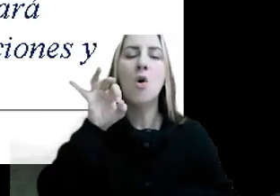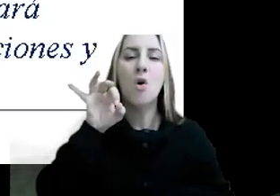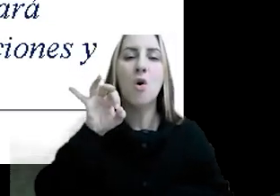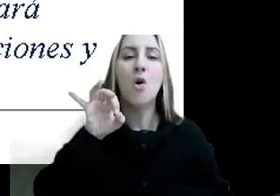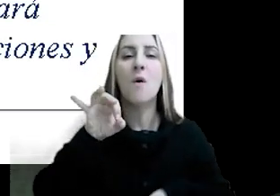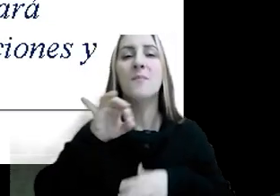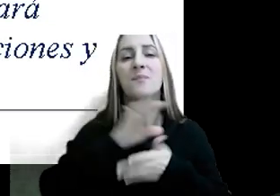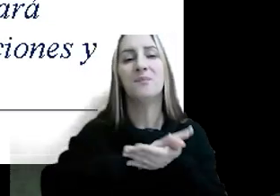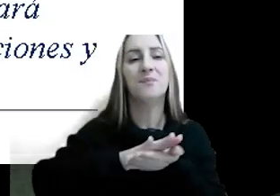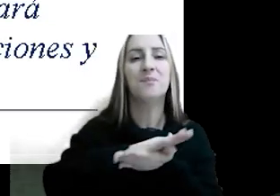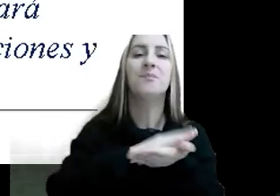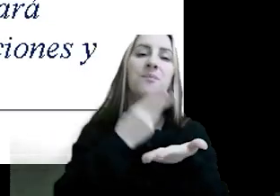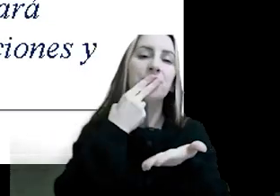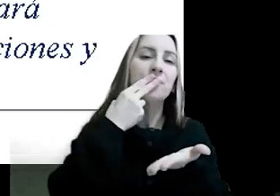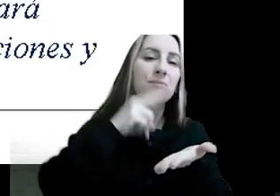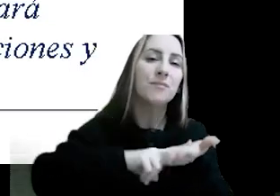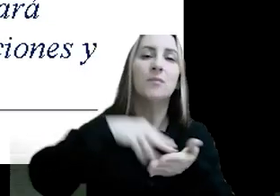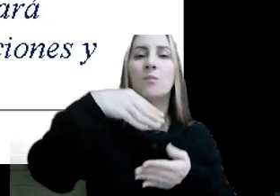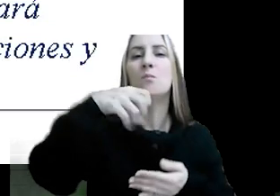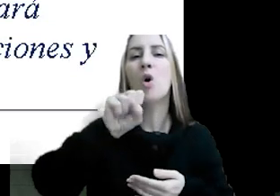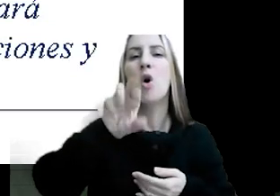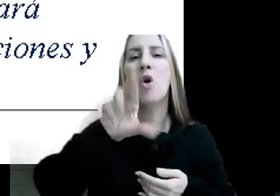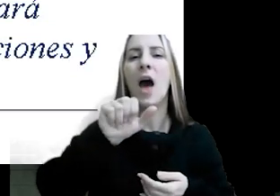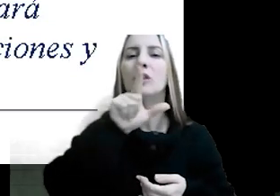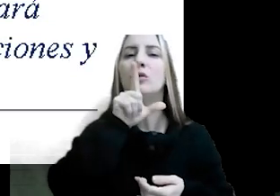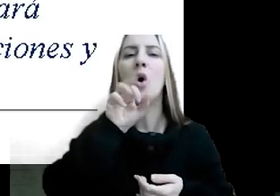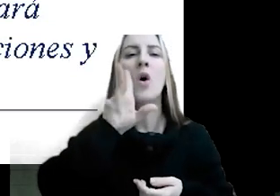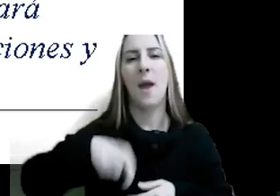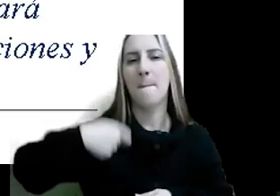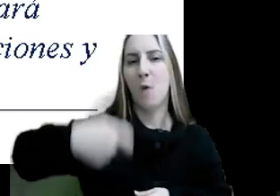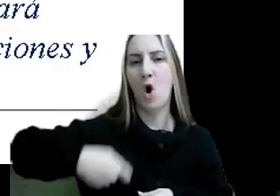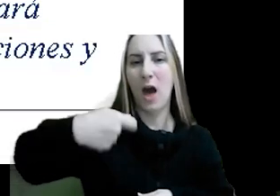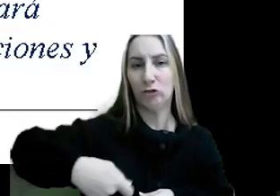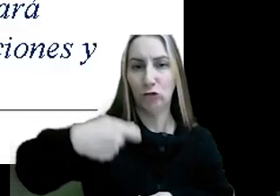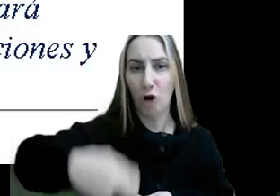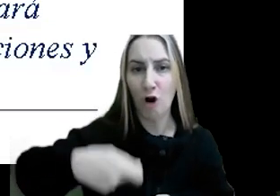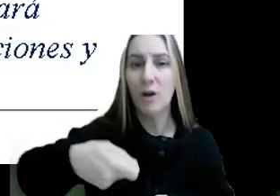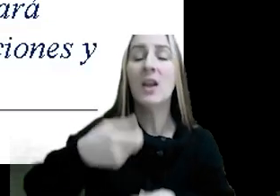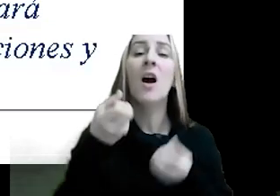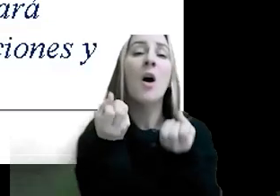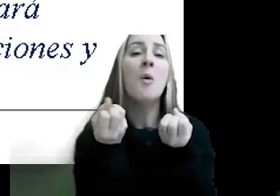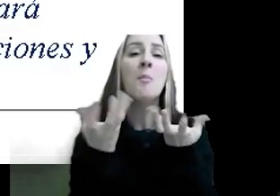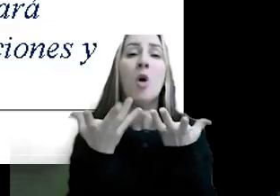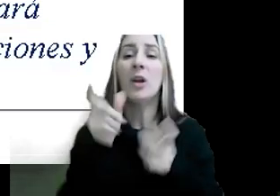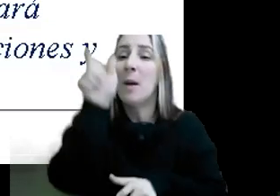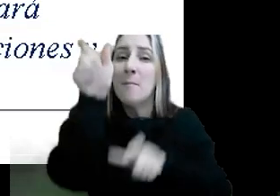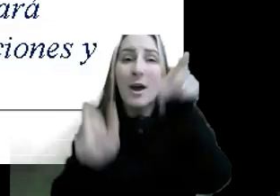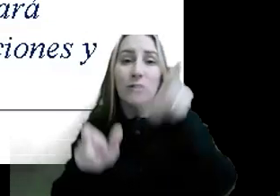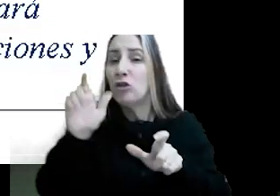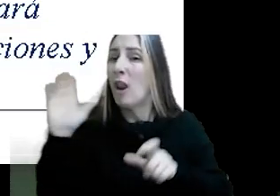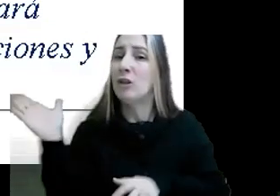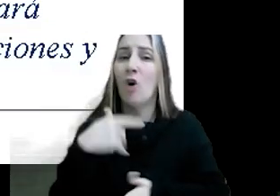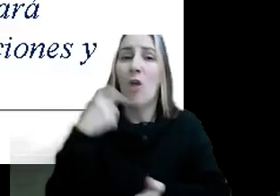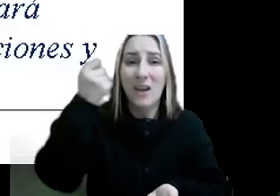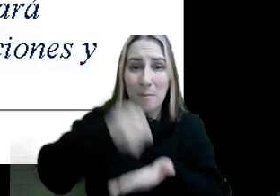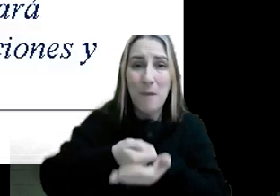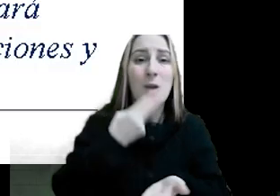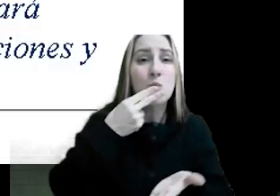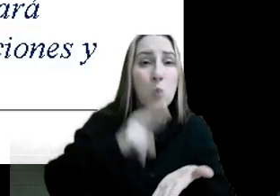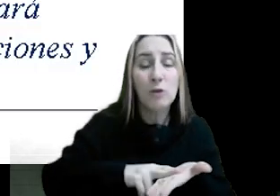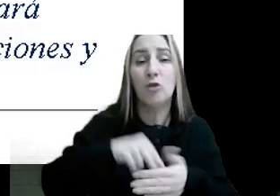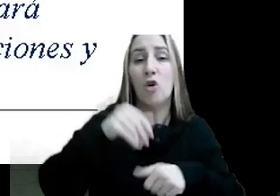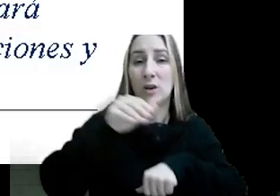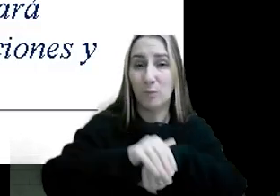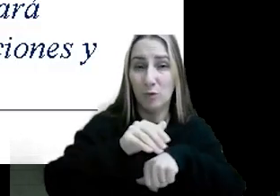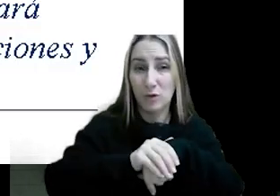tributaria lo que llamamos moratoria, porque permite que todo contribuyente o responsable pueda, ya